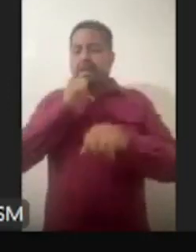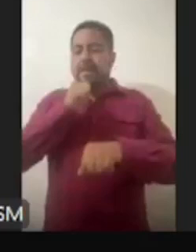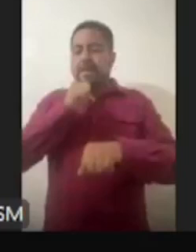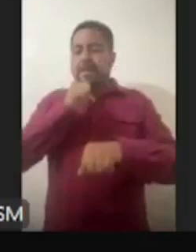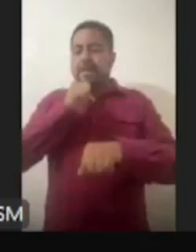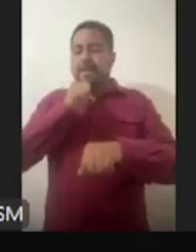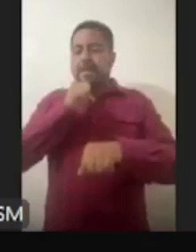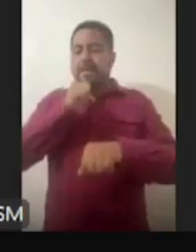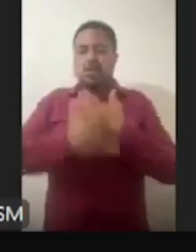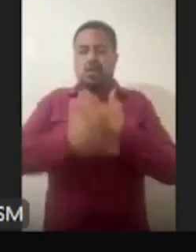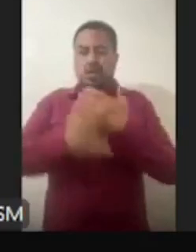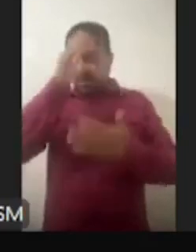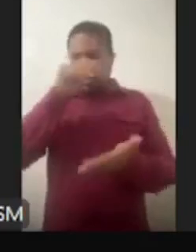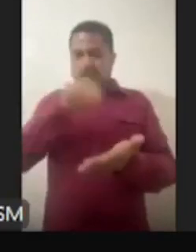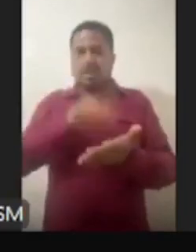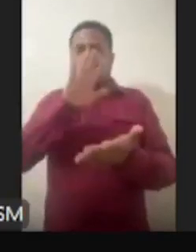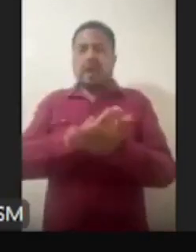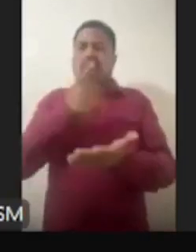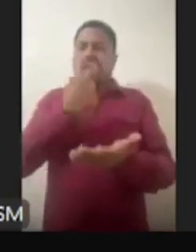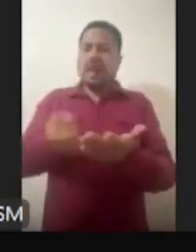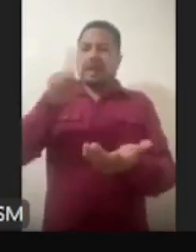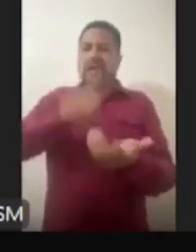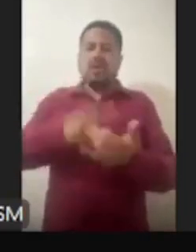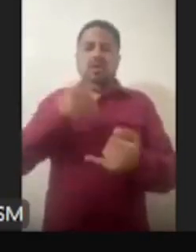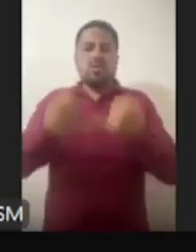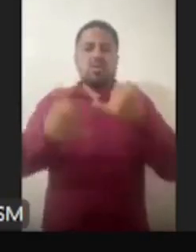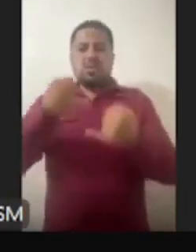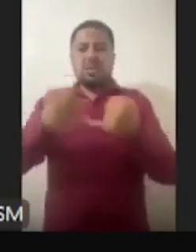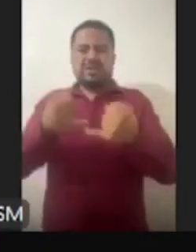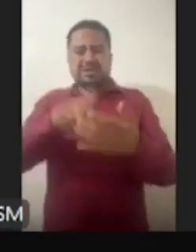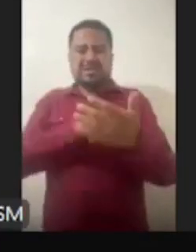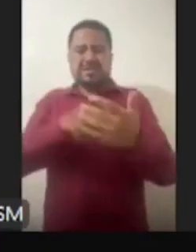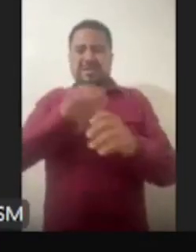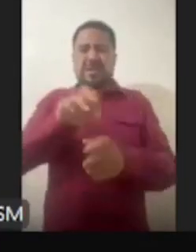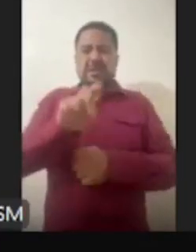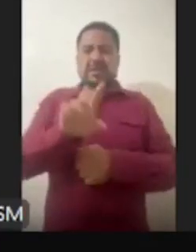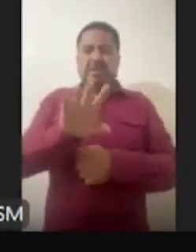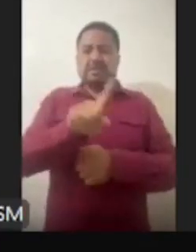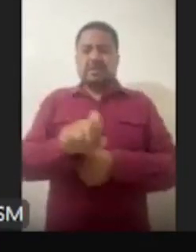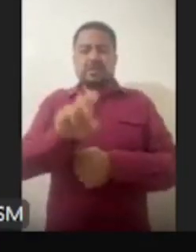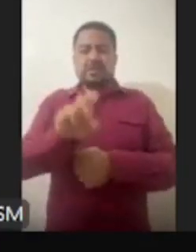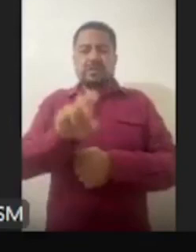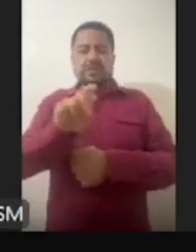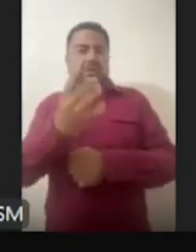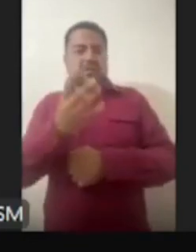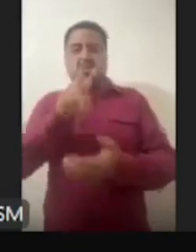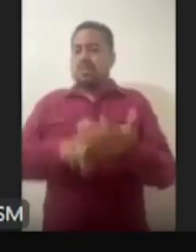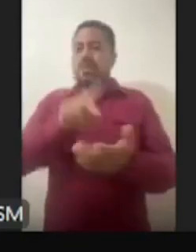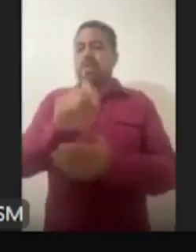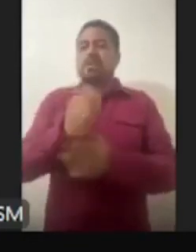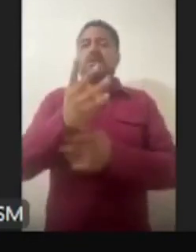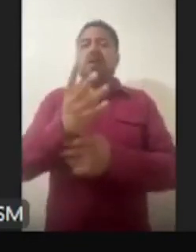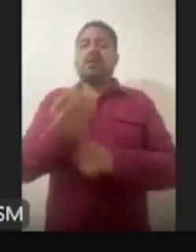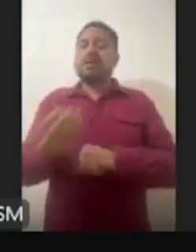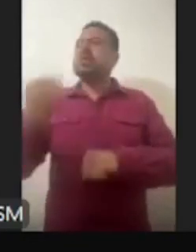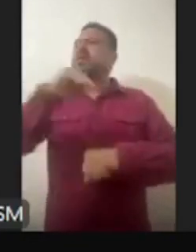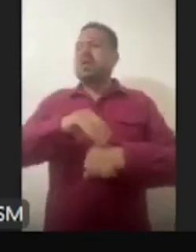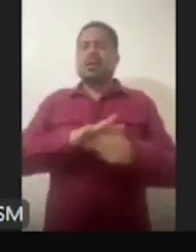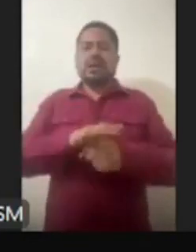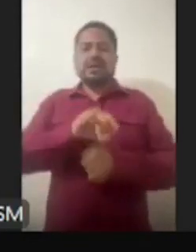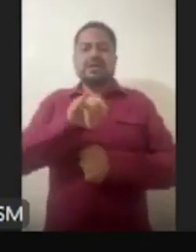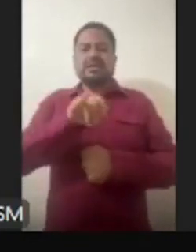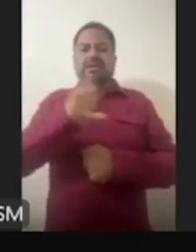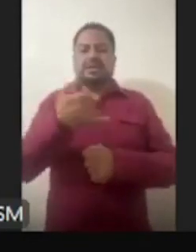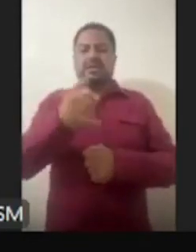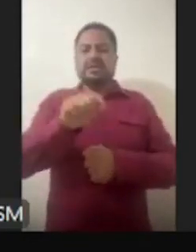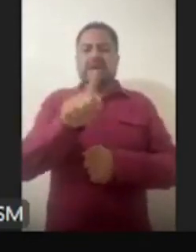plenarios dictados dentro de los juicios electorales 35 y 134 del 2024, interpuestos por Yasmín Zoraida Silva Sánchez y